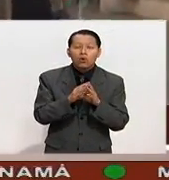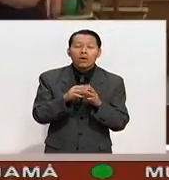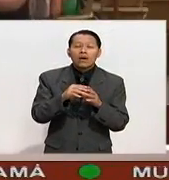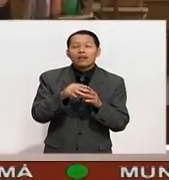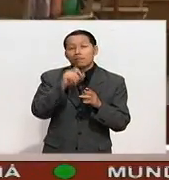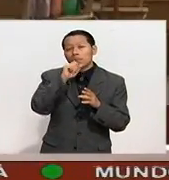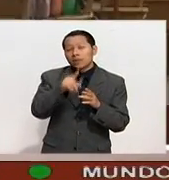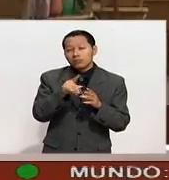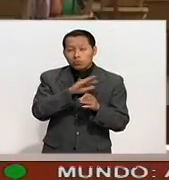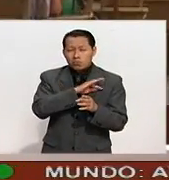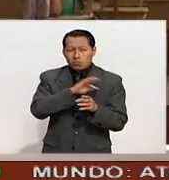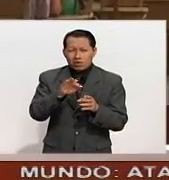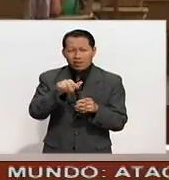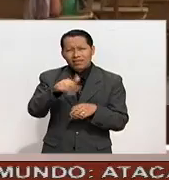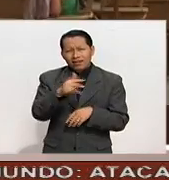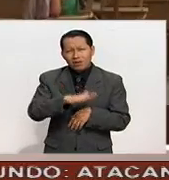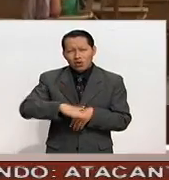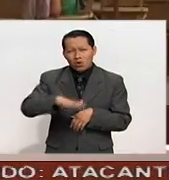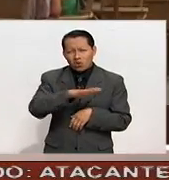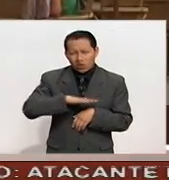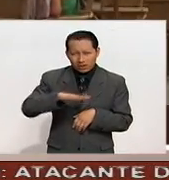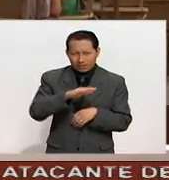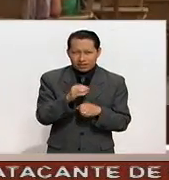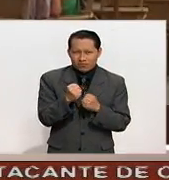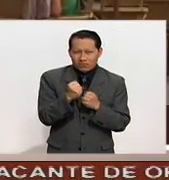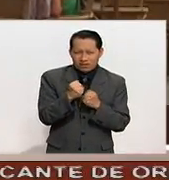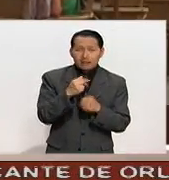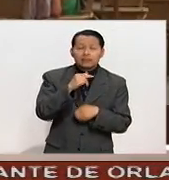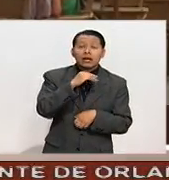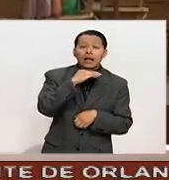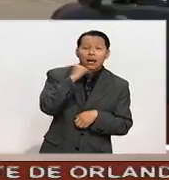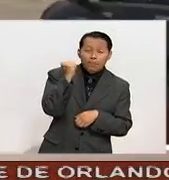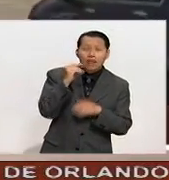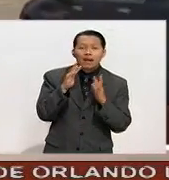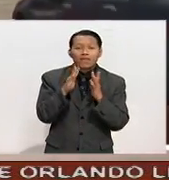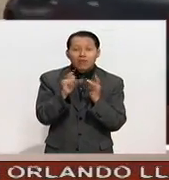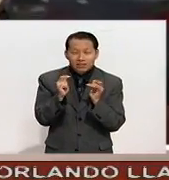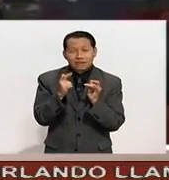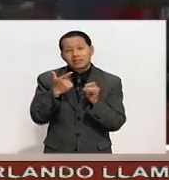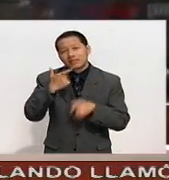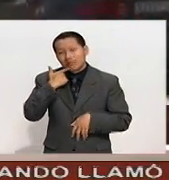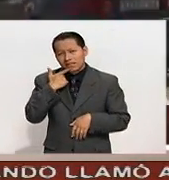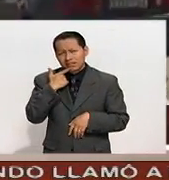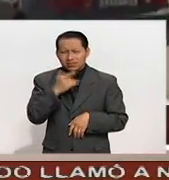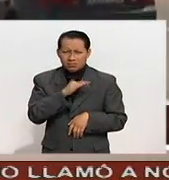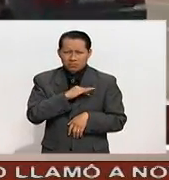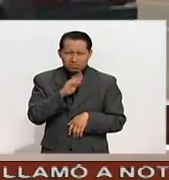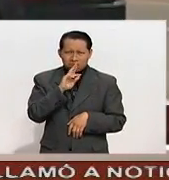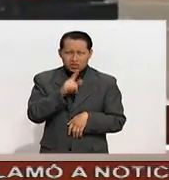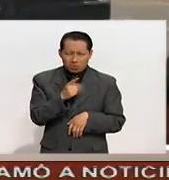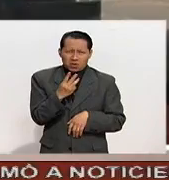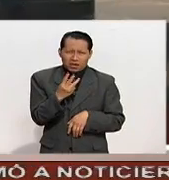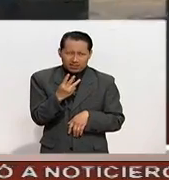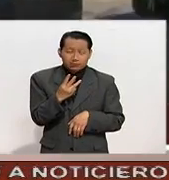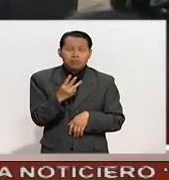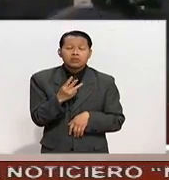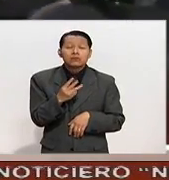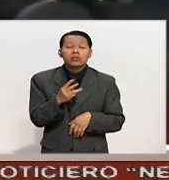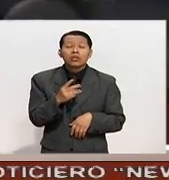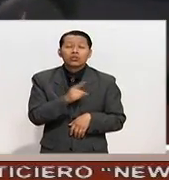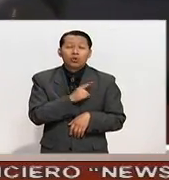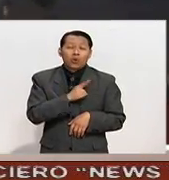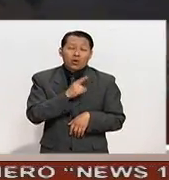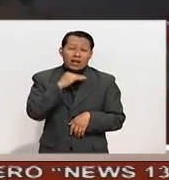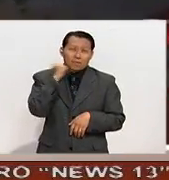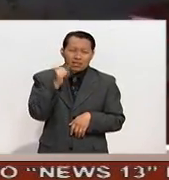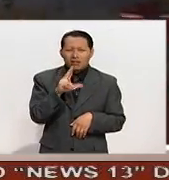que son las más poderosas de la Unión Europea, que son la alemana, la francesa y desde luego la inglesa, pues no quisieran quedarse solo con los